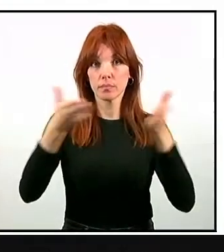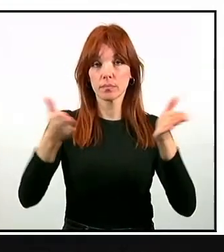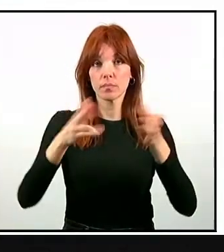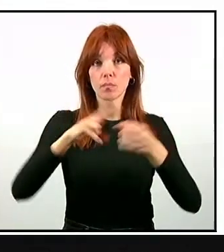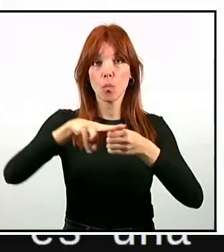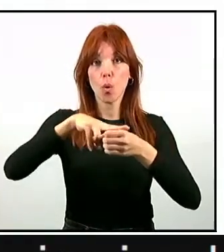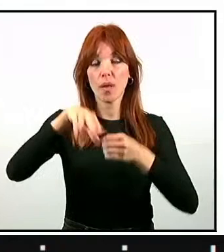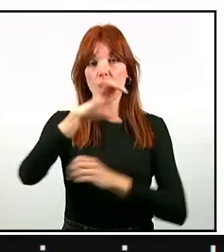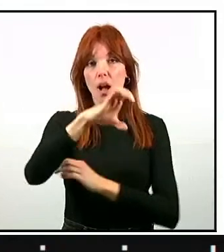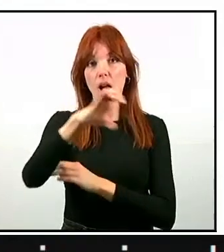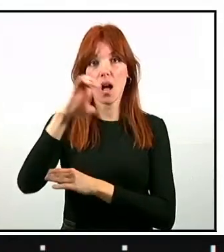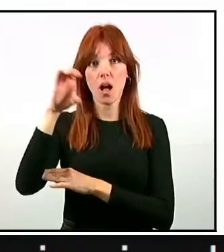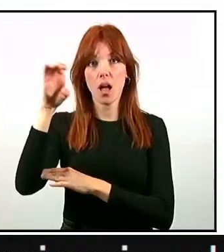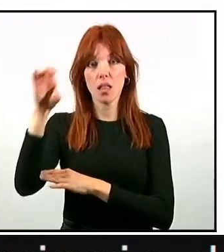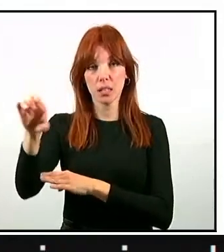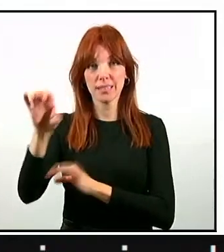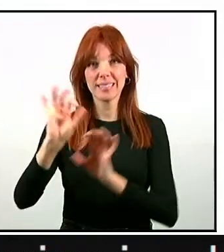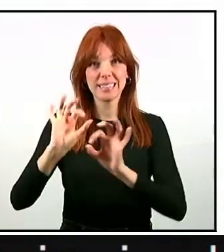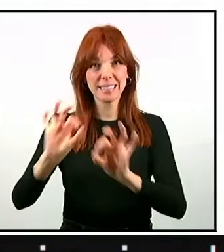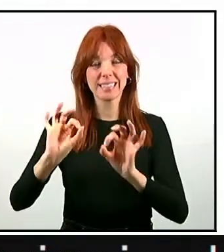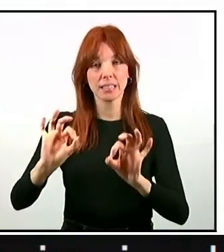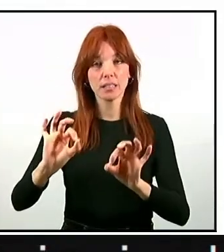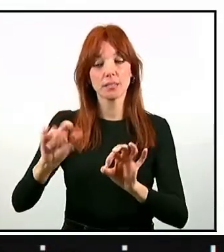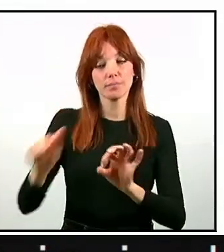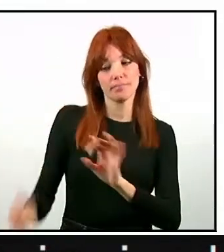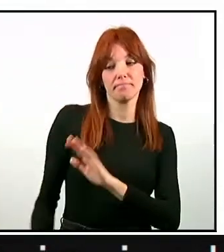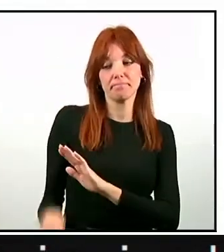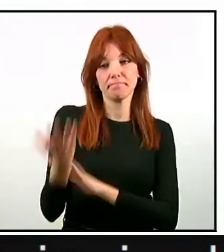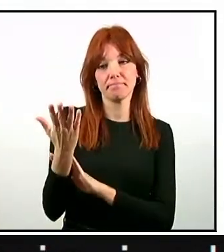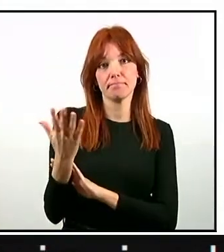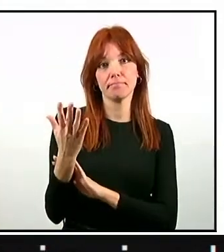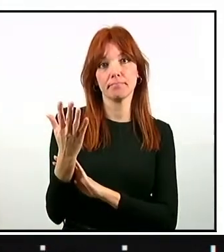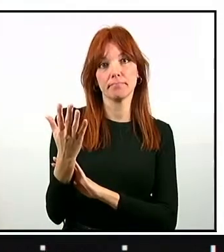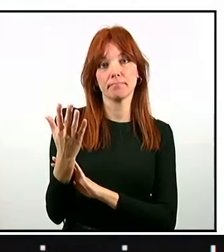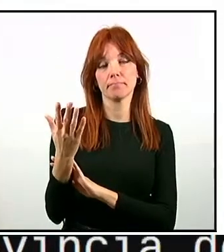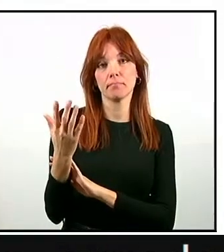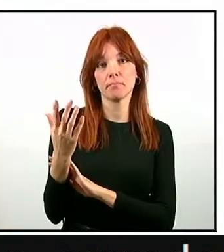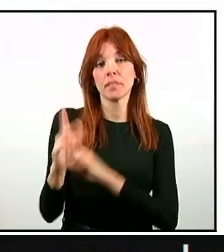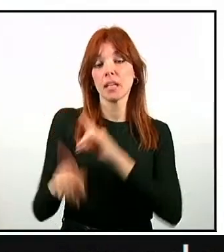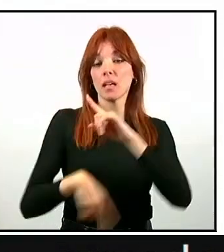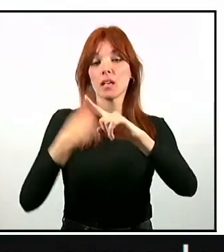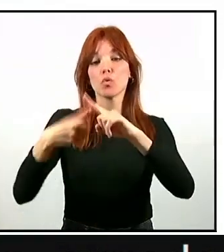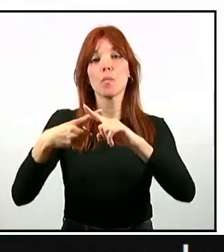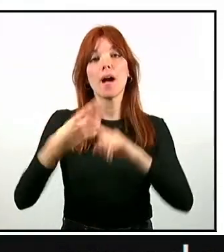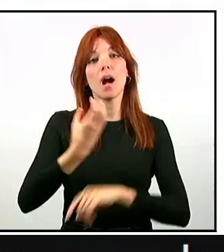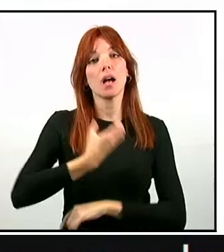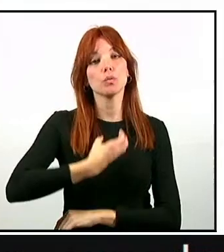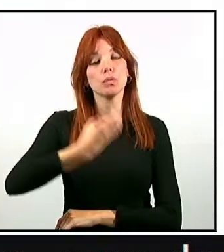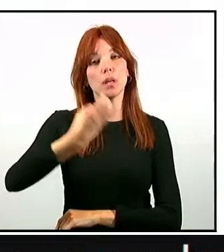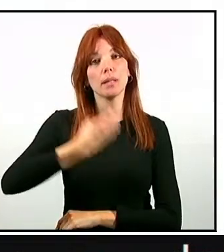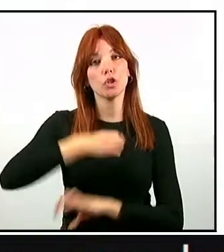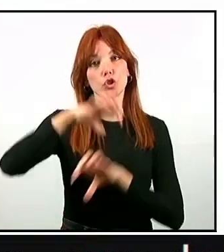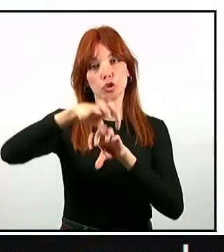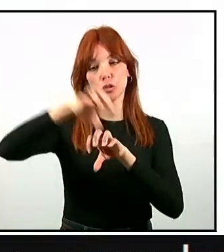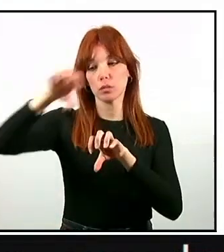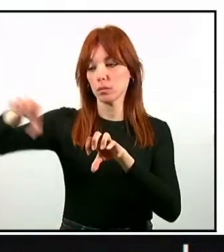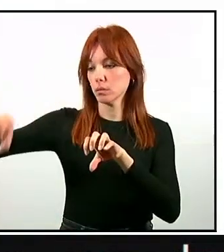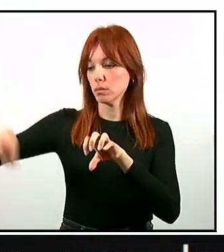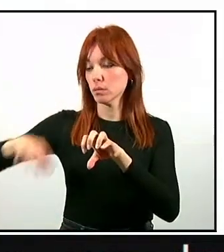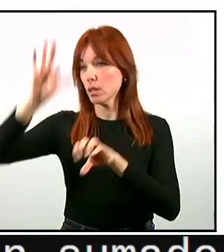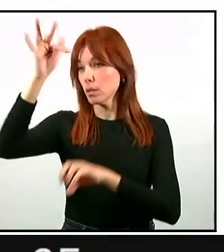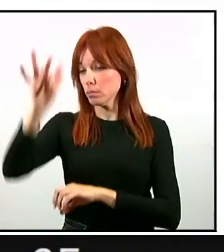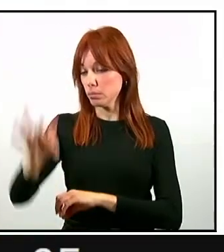de Cáceres, concretamente, en la que se han sumado ayuntamientos. Aquí tengo una lista de